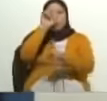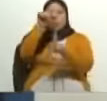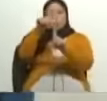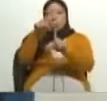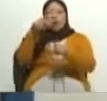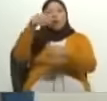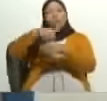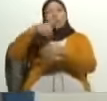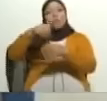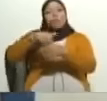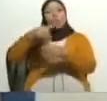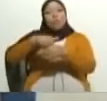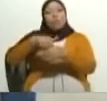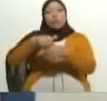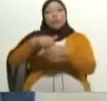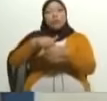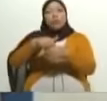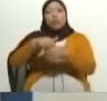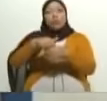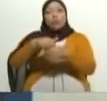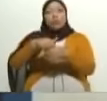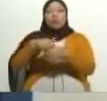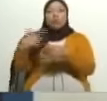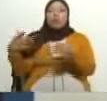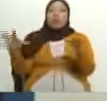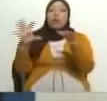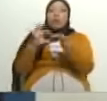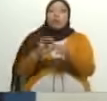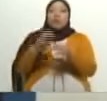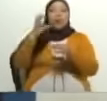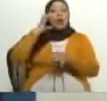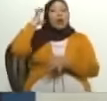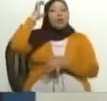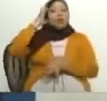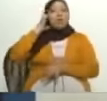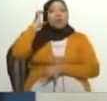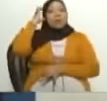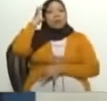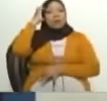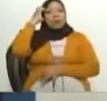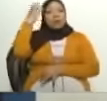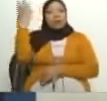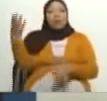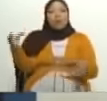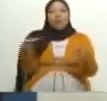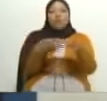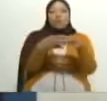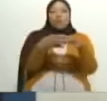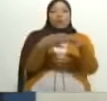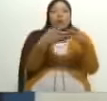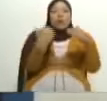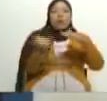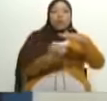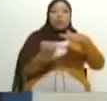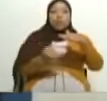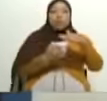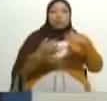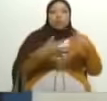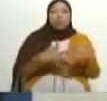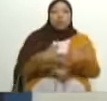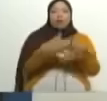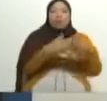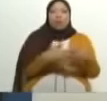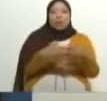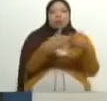electoral calificada de la Unión Europea del centro Carter y del panel de